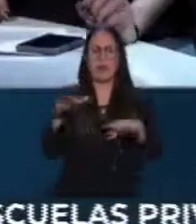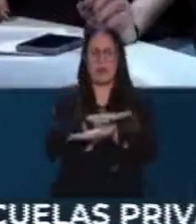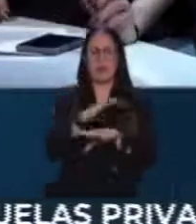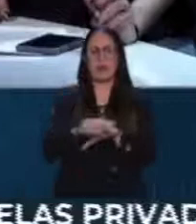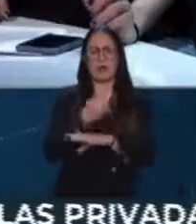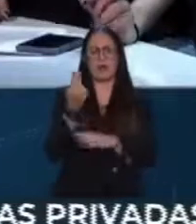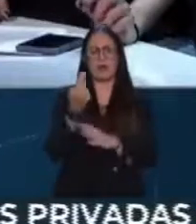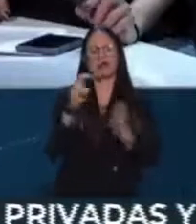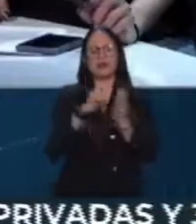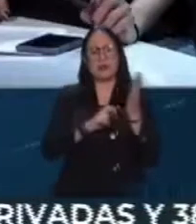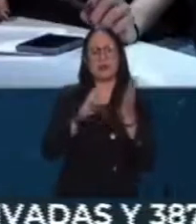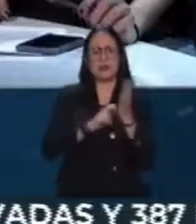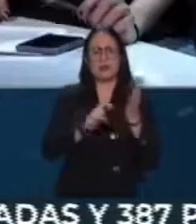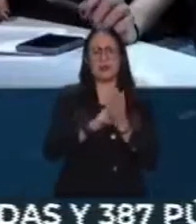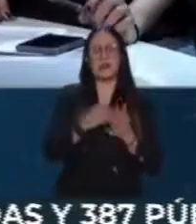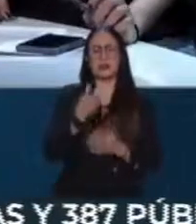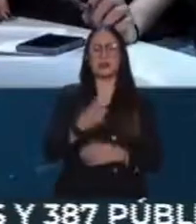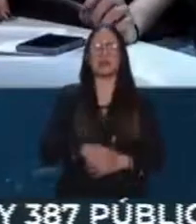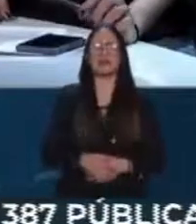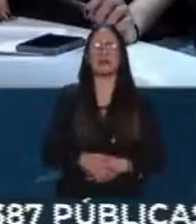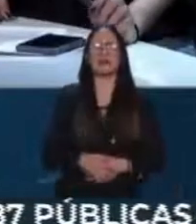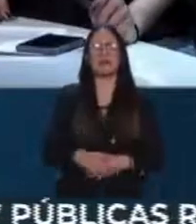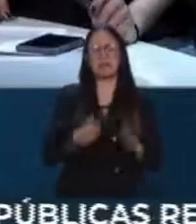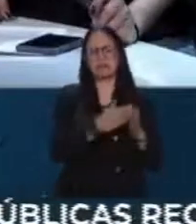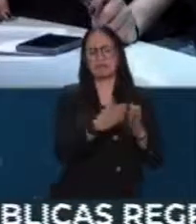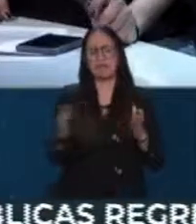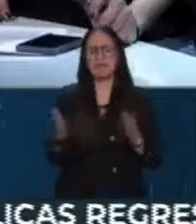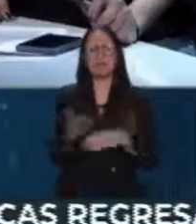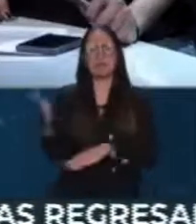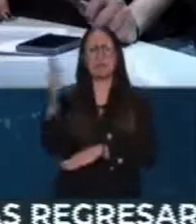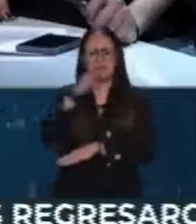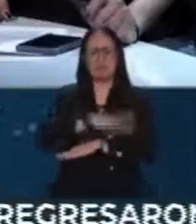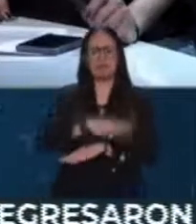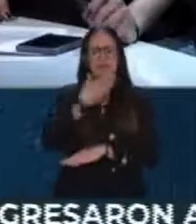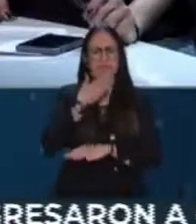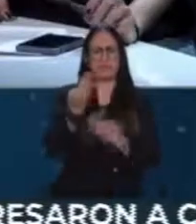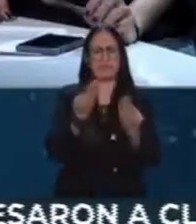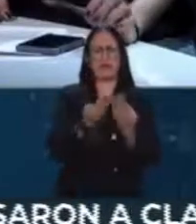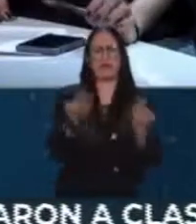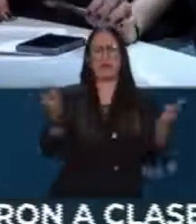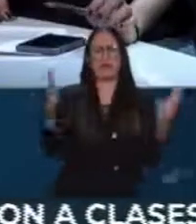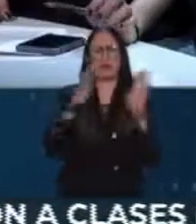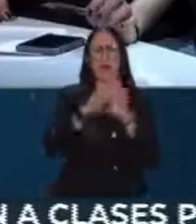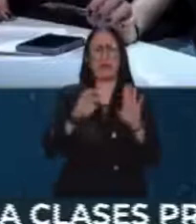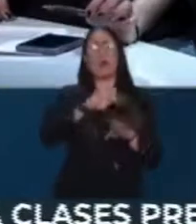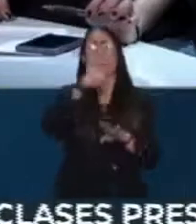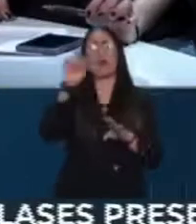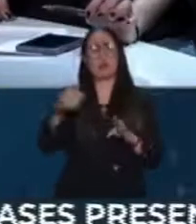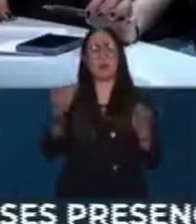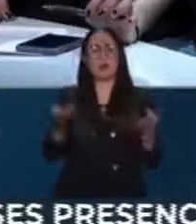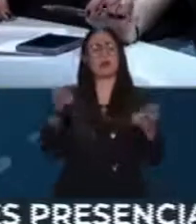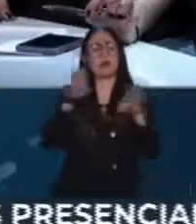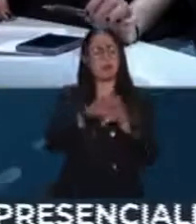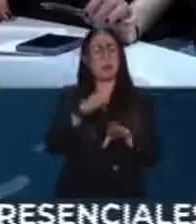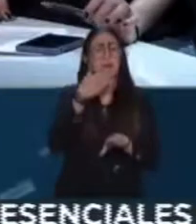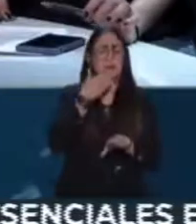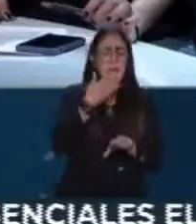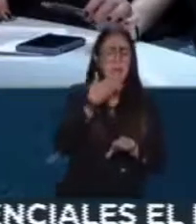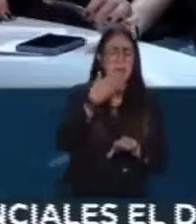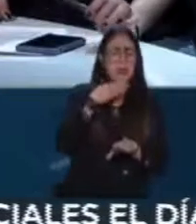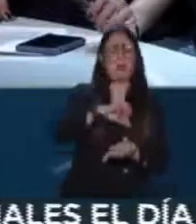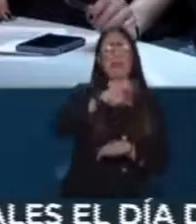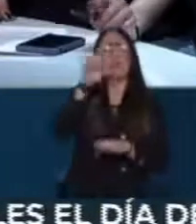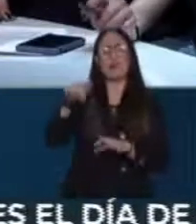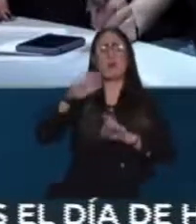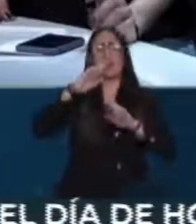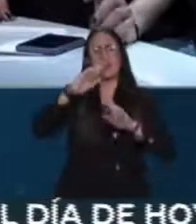Nacional Electoral. La jornada transcurrió en paz, al cierre de las casillas no hubo mayores eventualidades y bueno, se dieron los resultados que ya